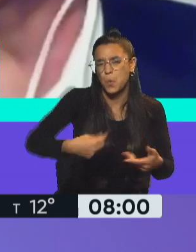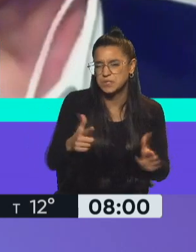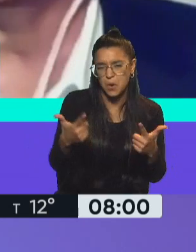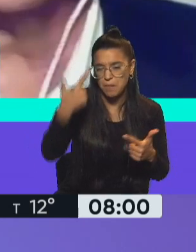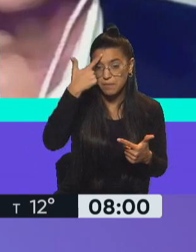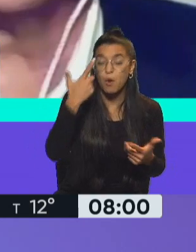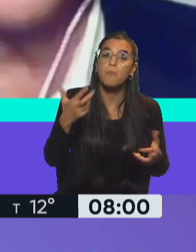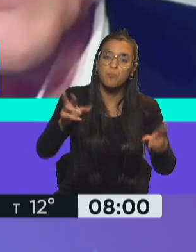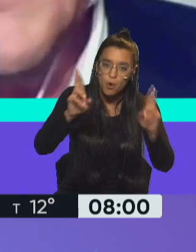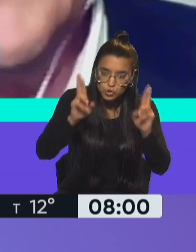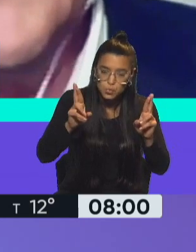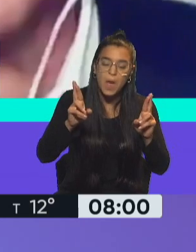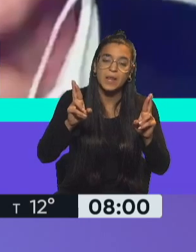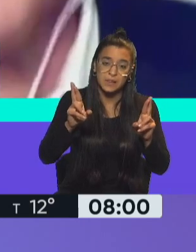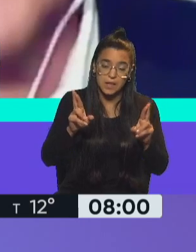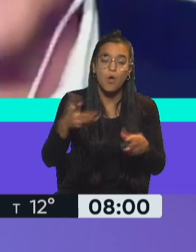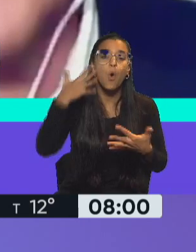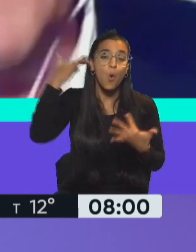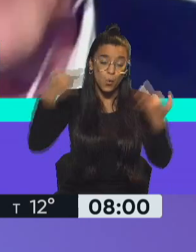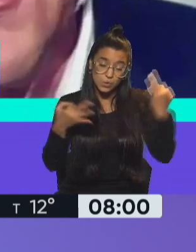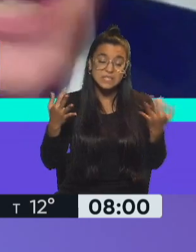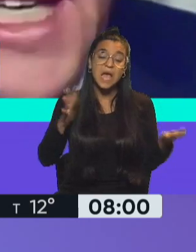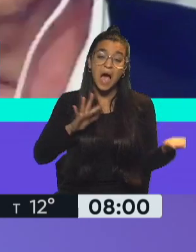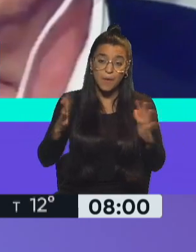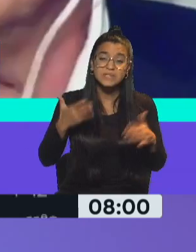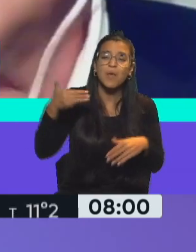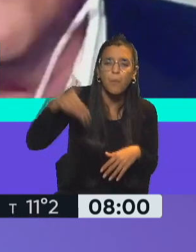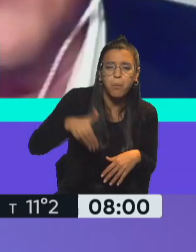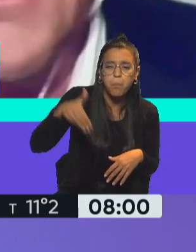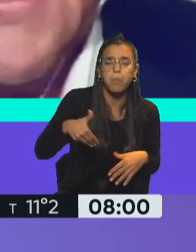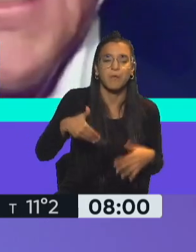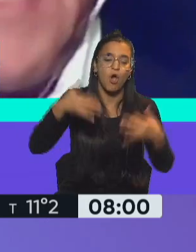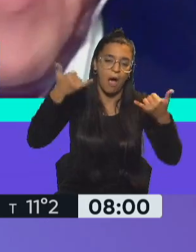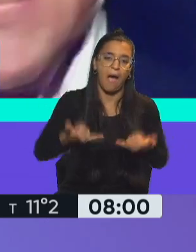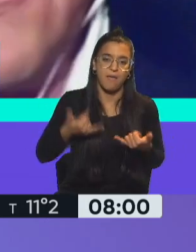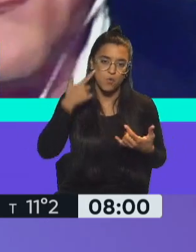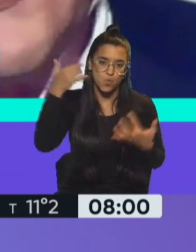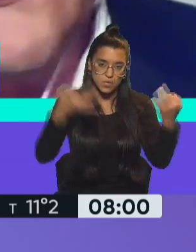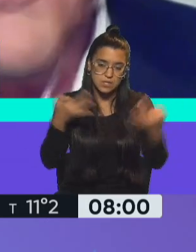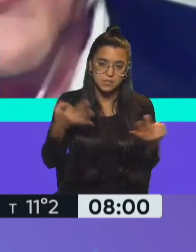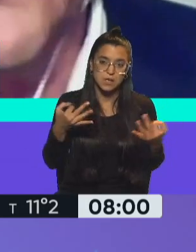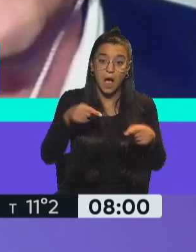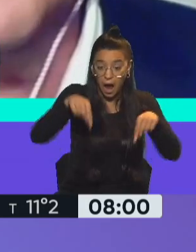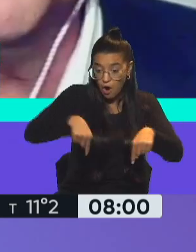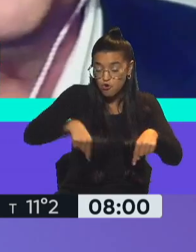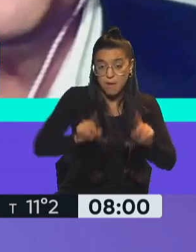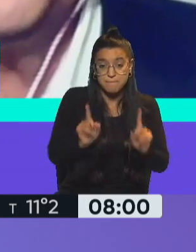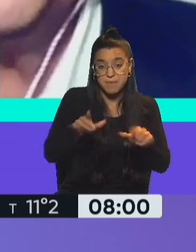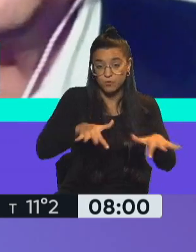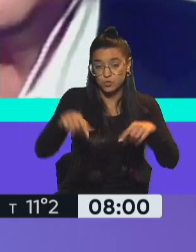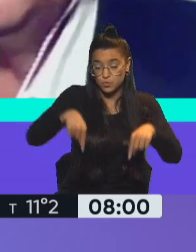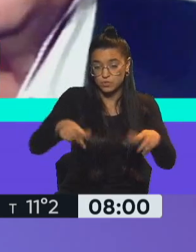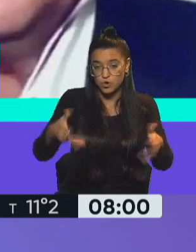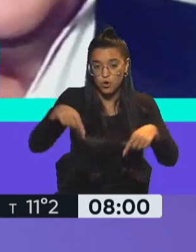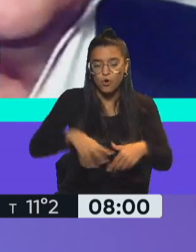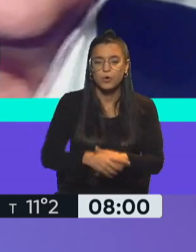por suerte la justicia a veces tarda, pero llega, y es lo que está pasando hoy por hoy, ¿no?